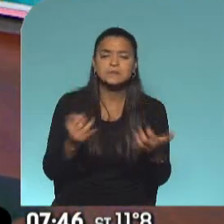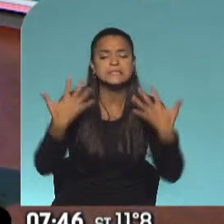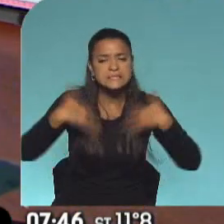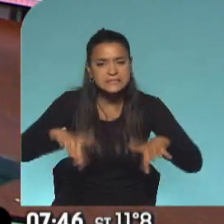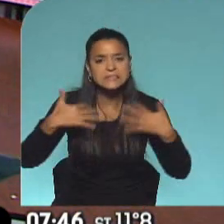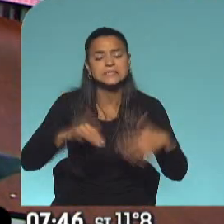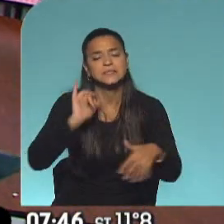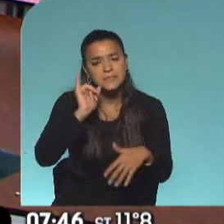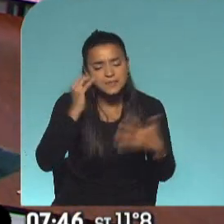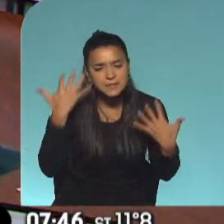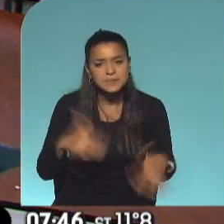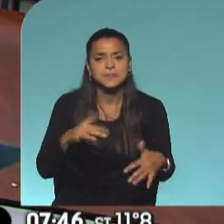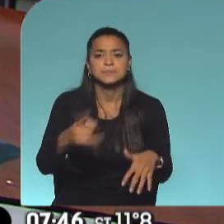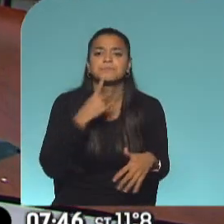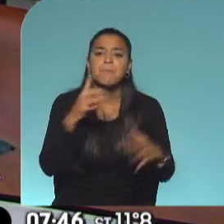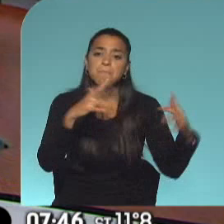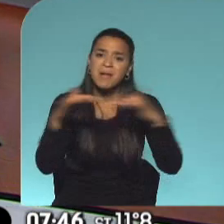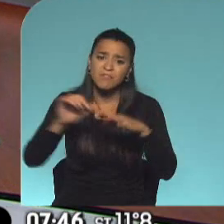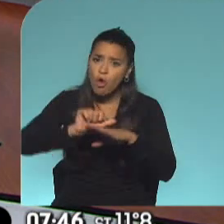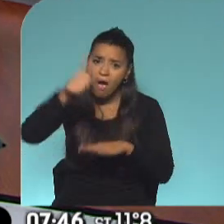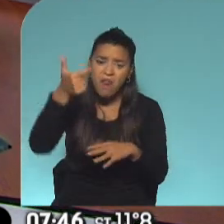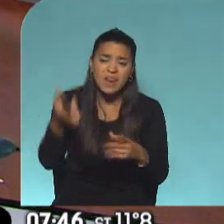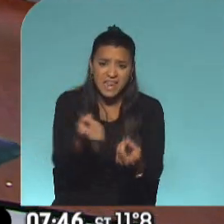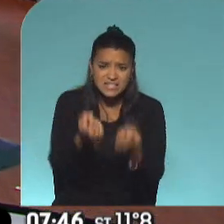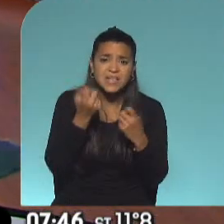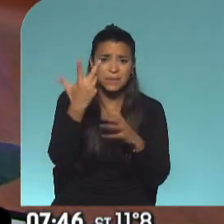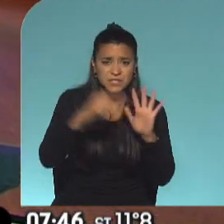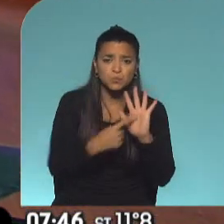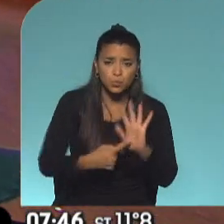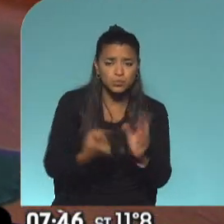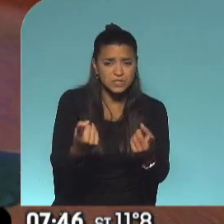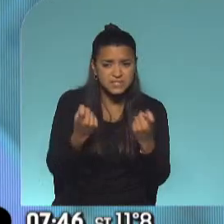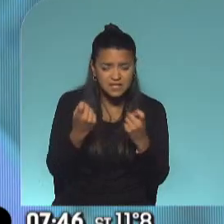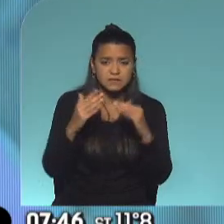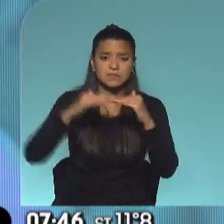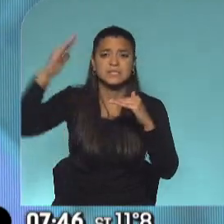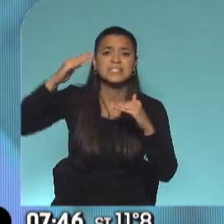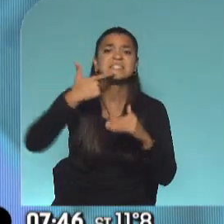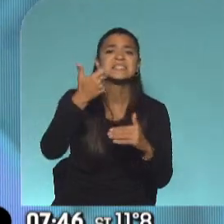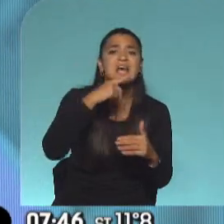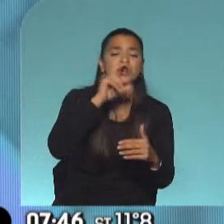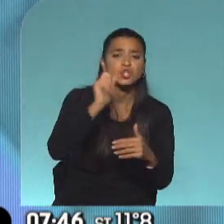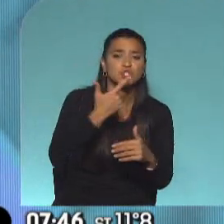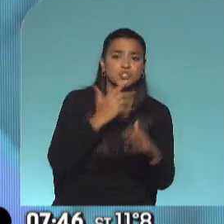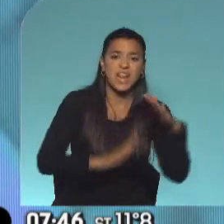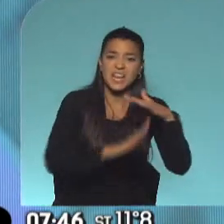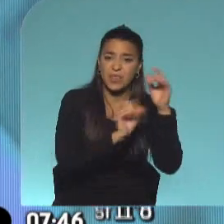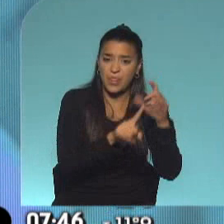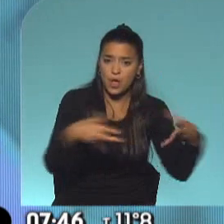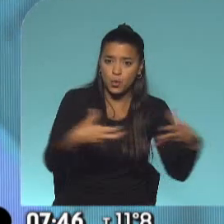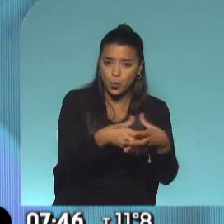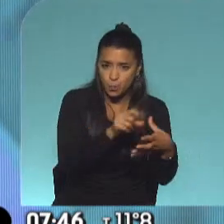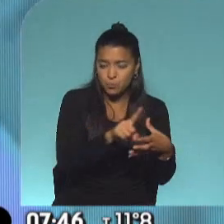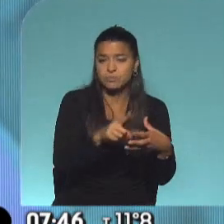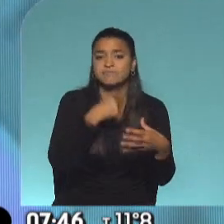chance increíble, sí, Pablo, sí, con un partido ganado, necesitaba los tres puntos, superar a Santos, que es el líder de ese